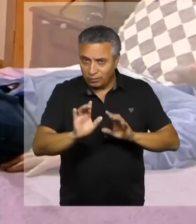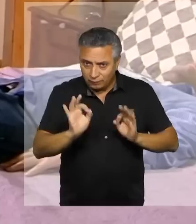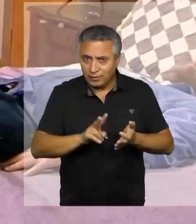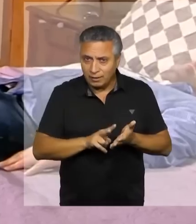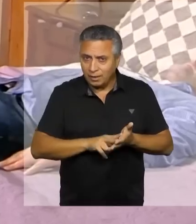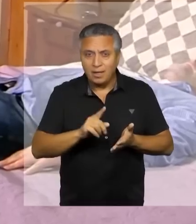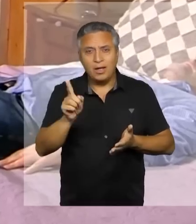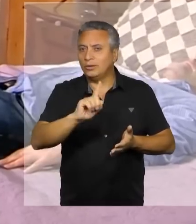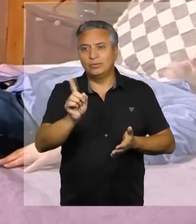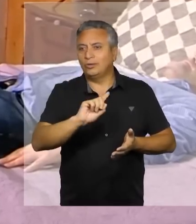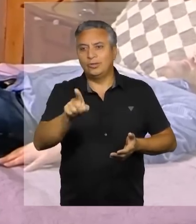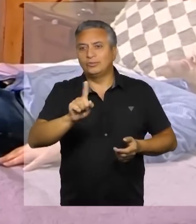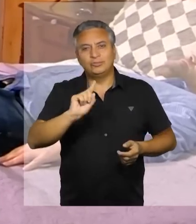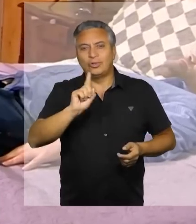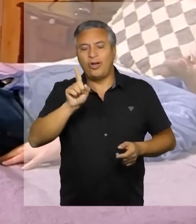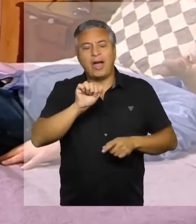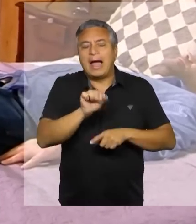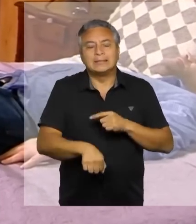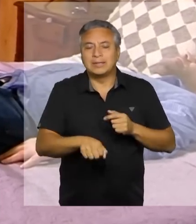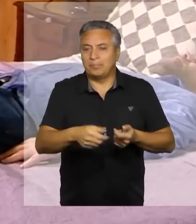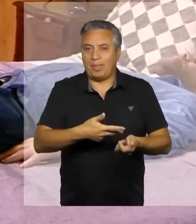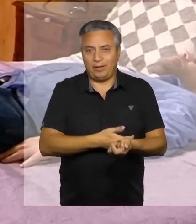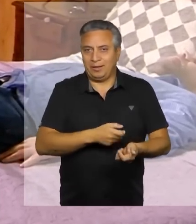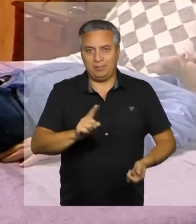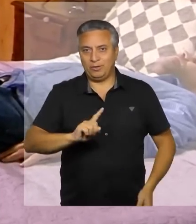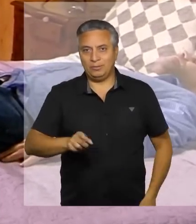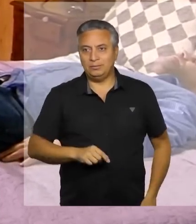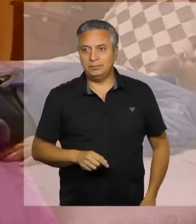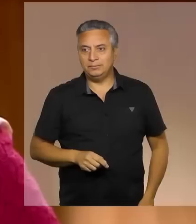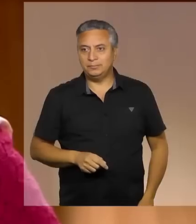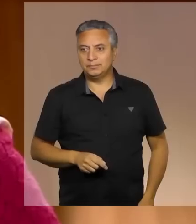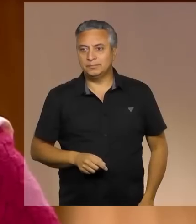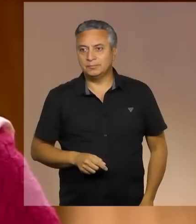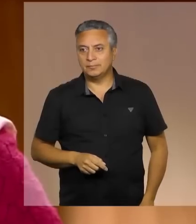No se convence todavía. ¿Usted es la mamá?